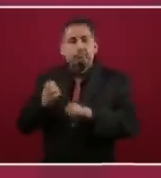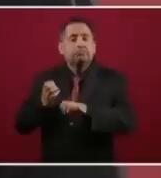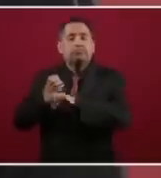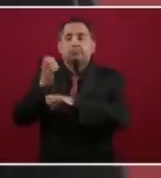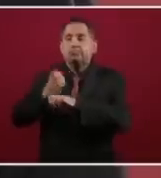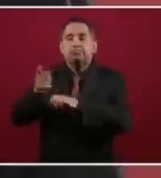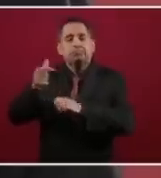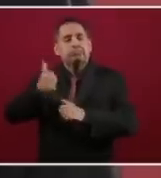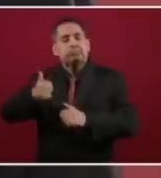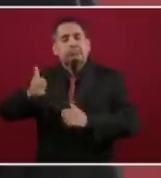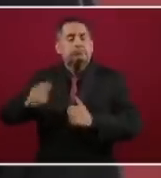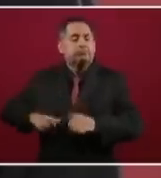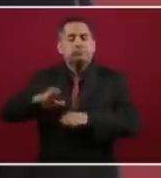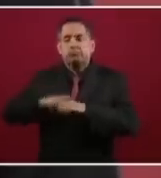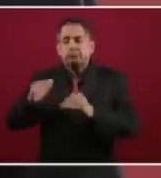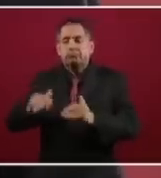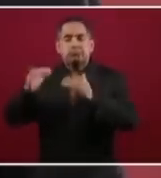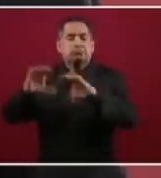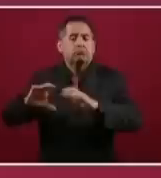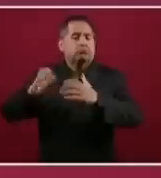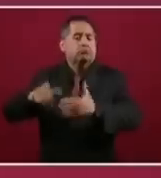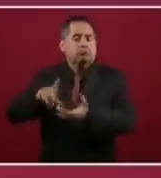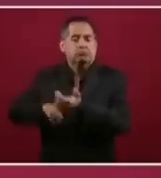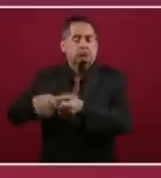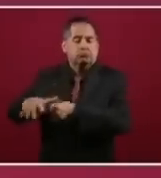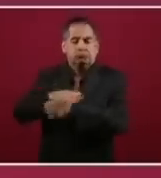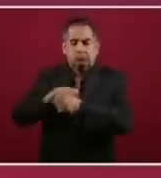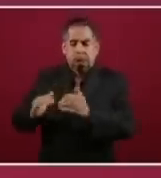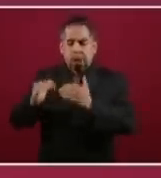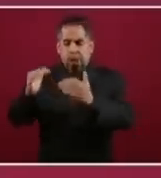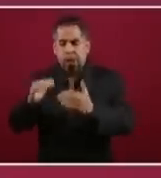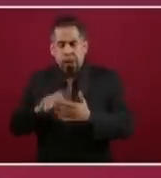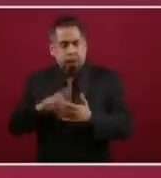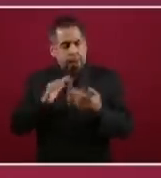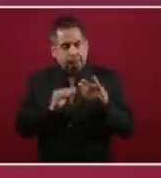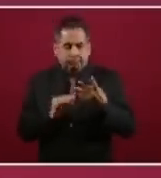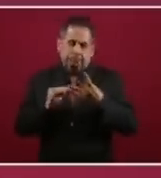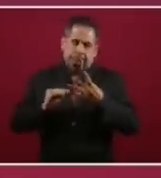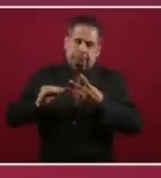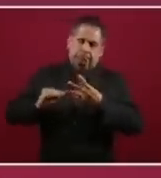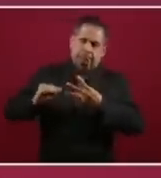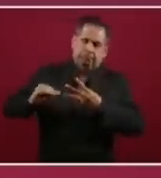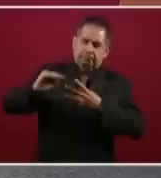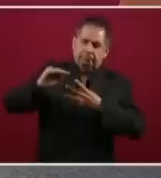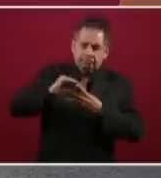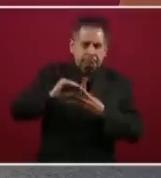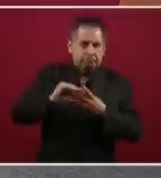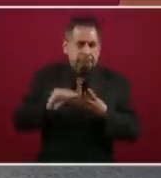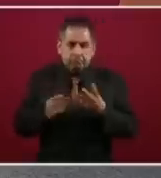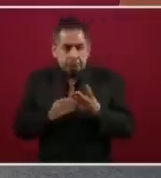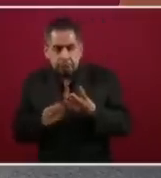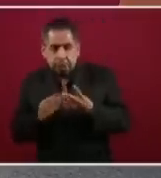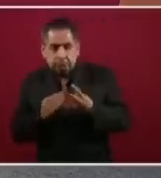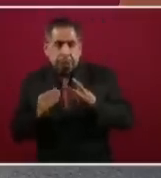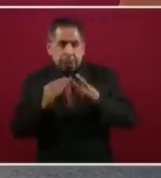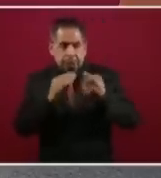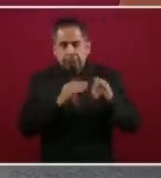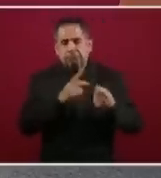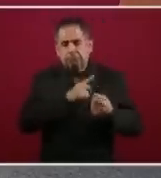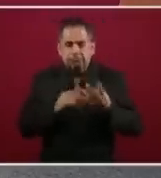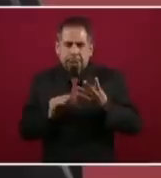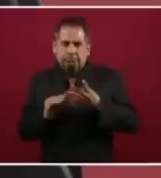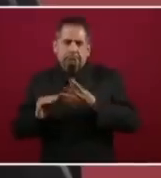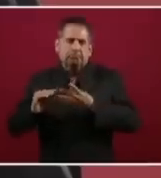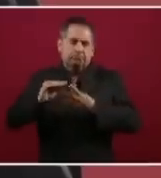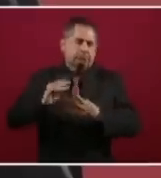libres, son soberanos, existen los congresos locales, hay instancias para eso. Acudir a esas